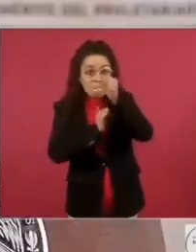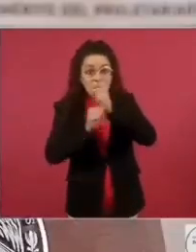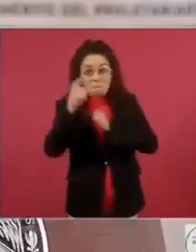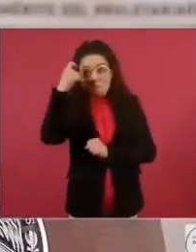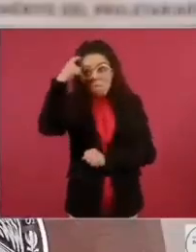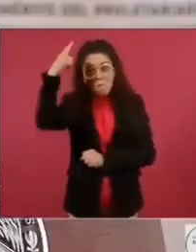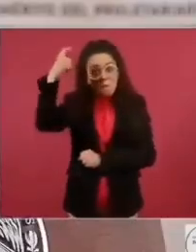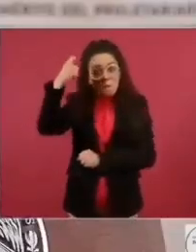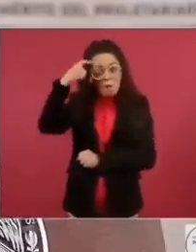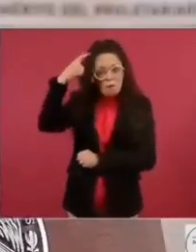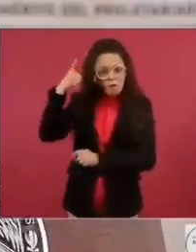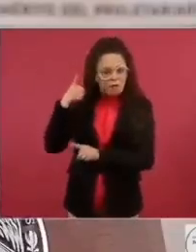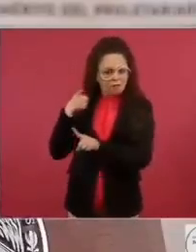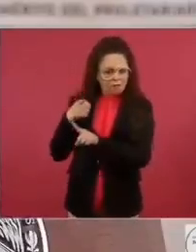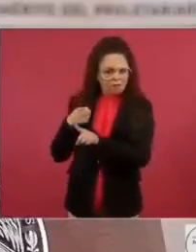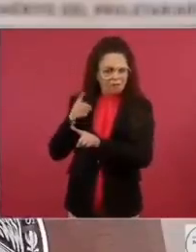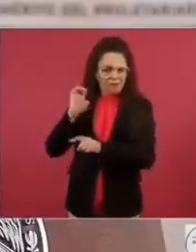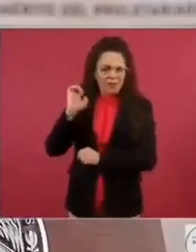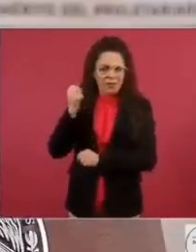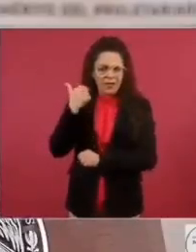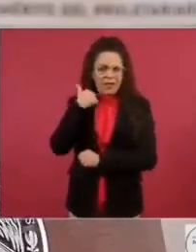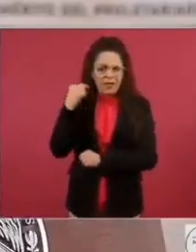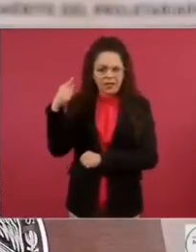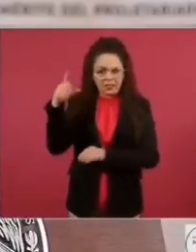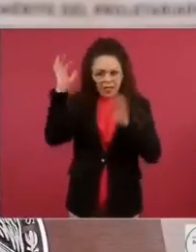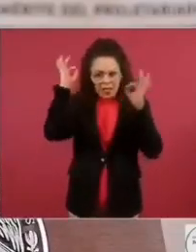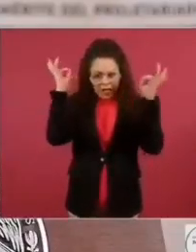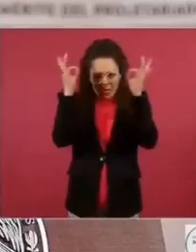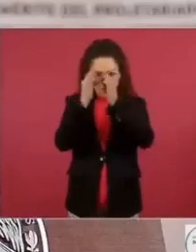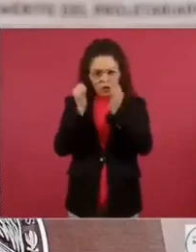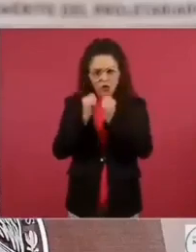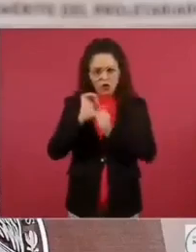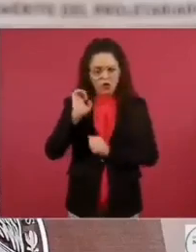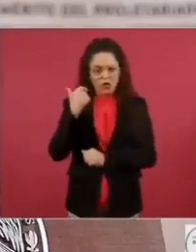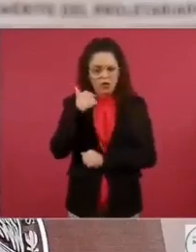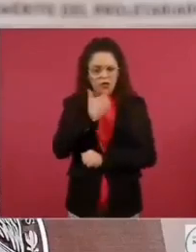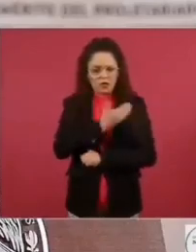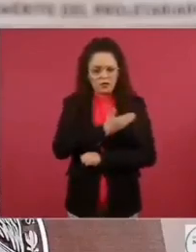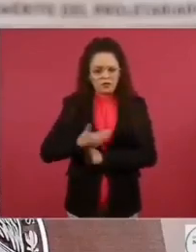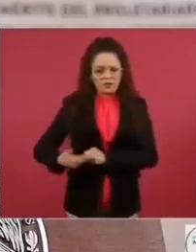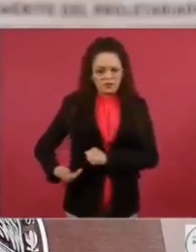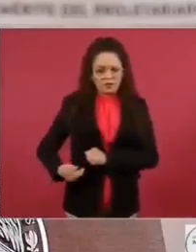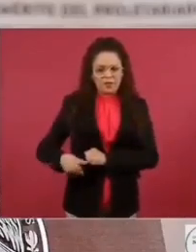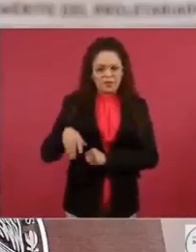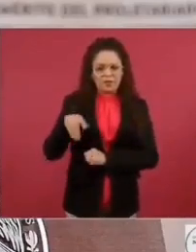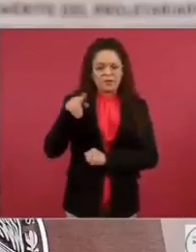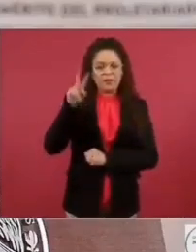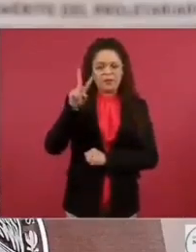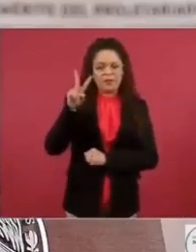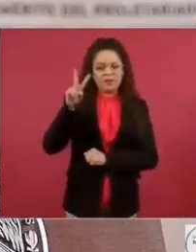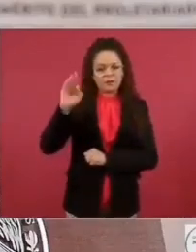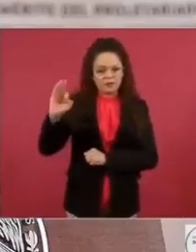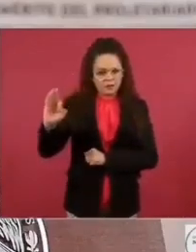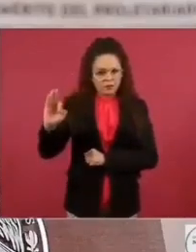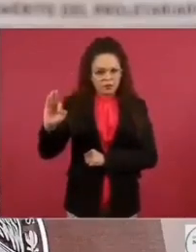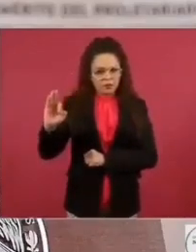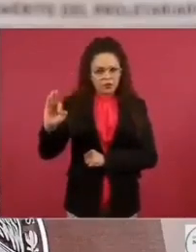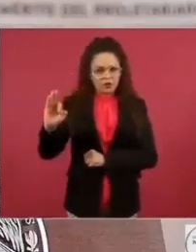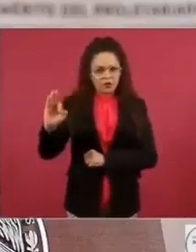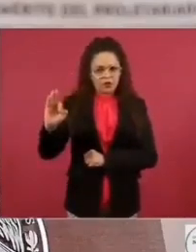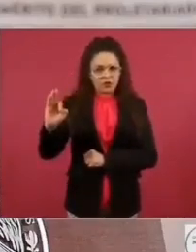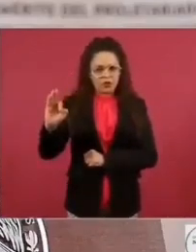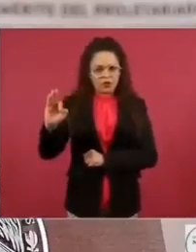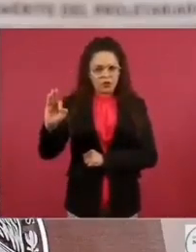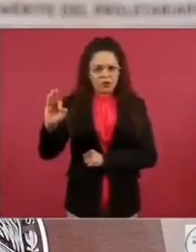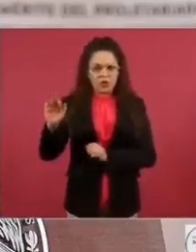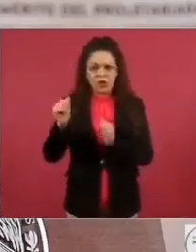le había enviado un mensaje al INE. Y ciertamente con esta guerra social se va a poner peor para